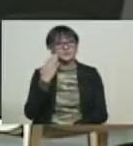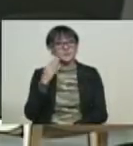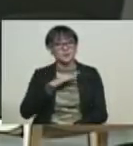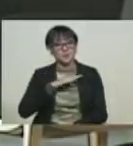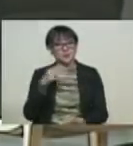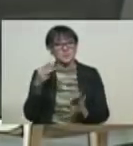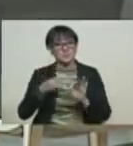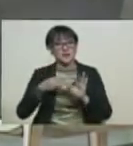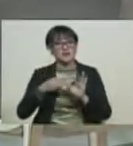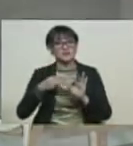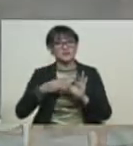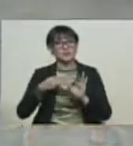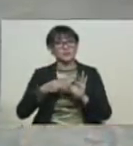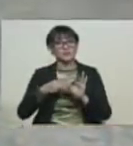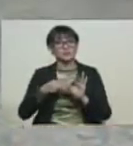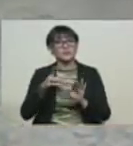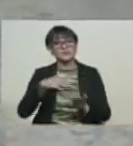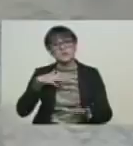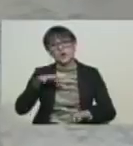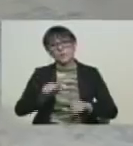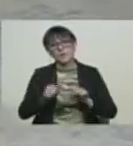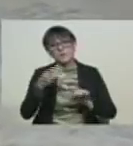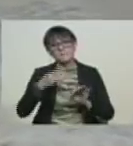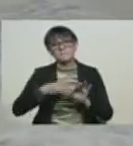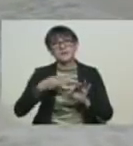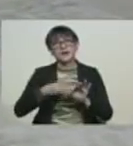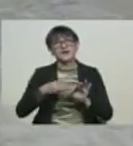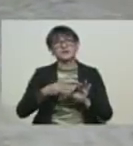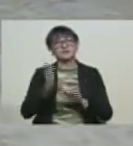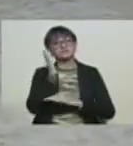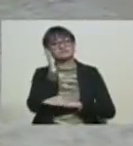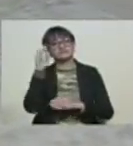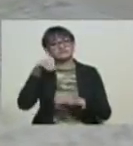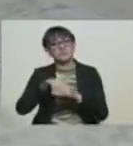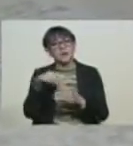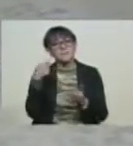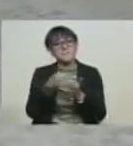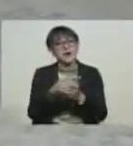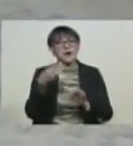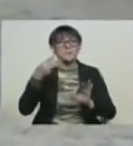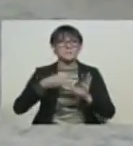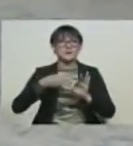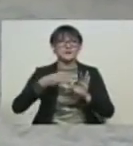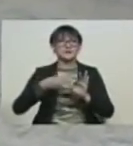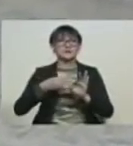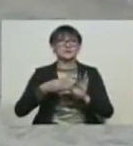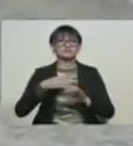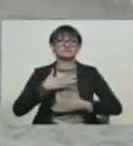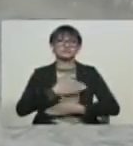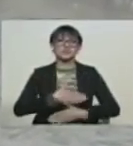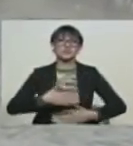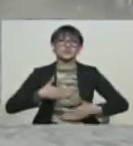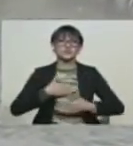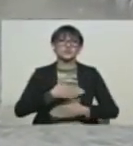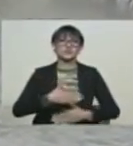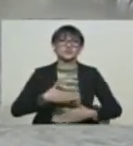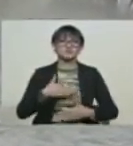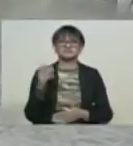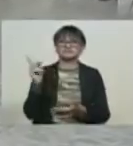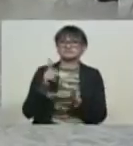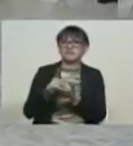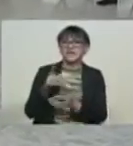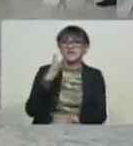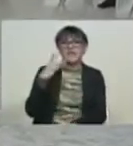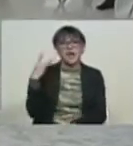Petro, para que usted pueda venir a comprar Petros, alojarse, pagar en Petros, pueda venir de Italia,